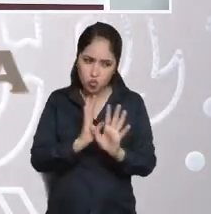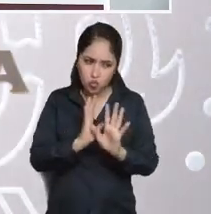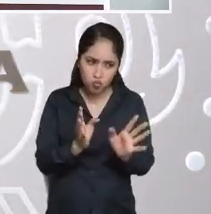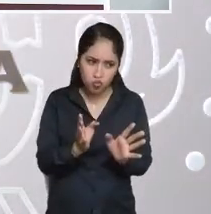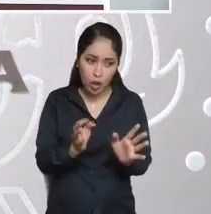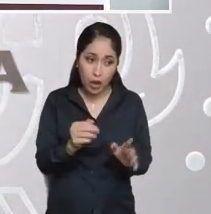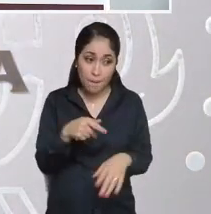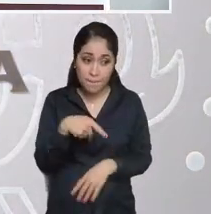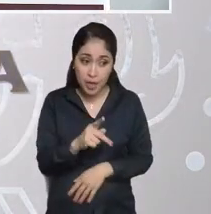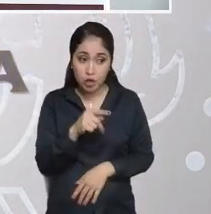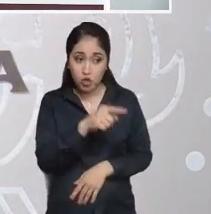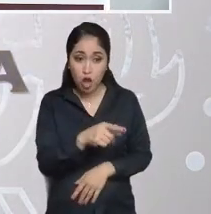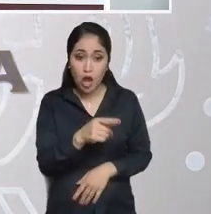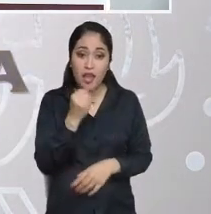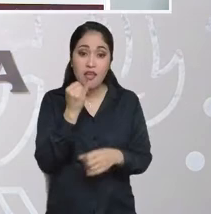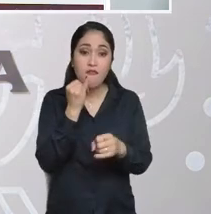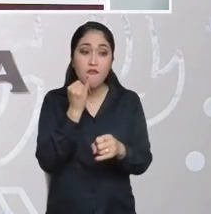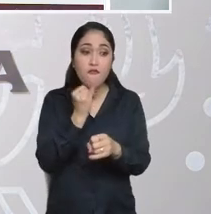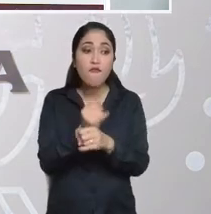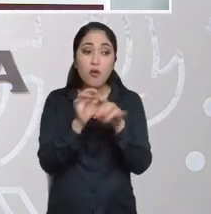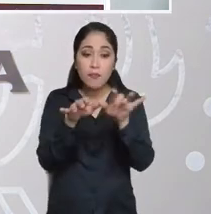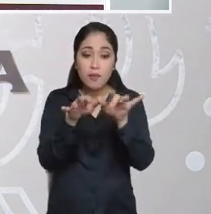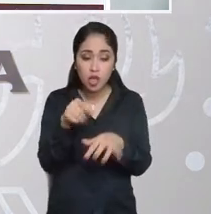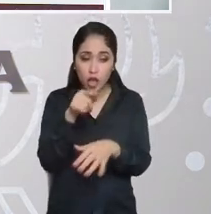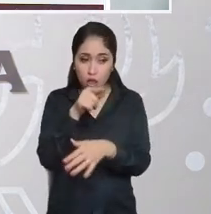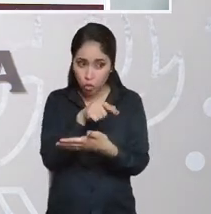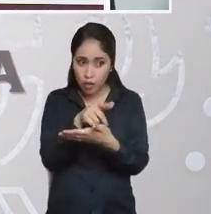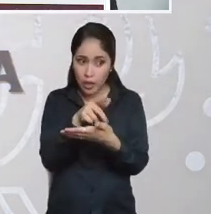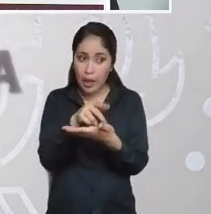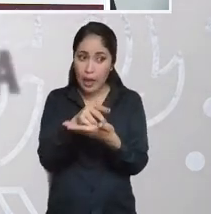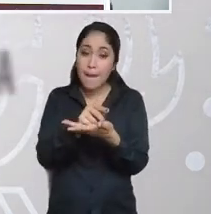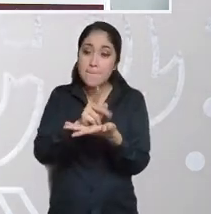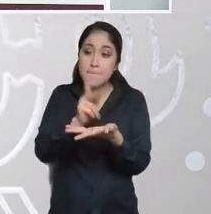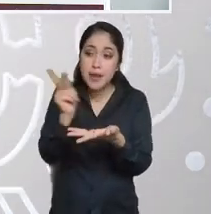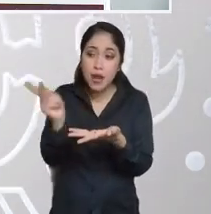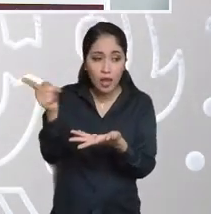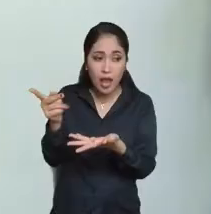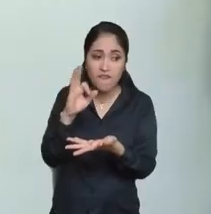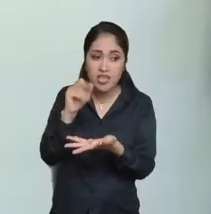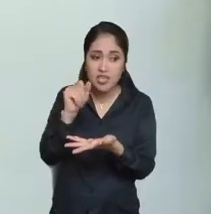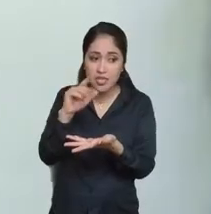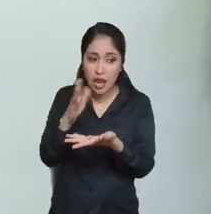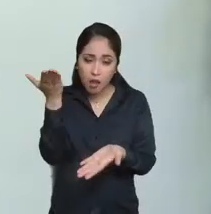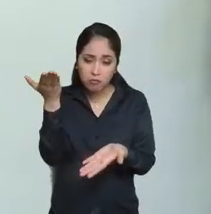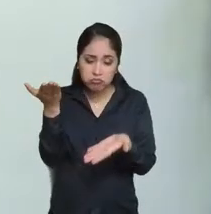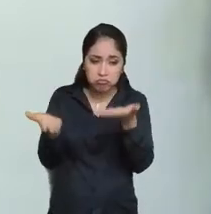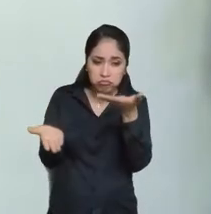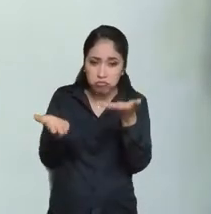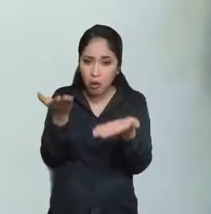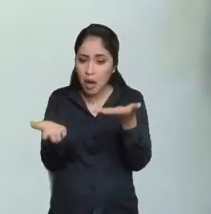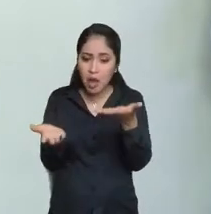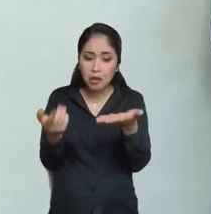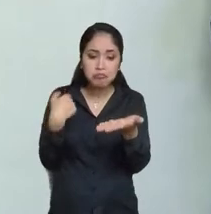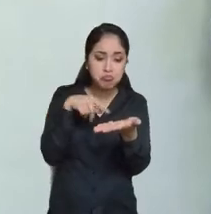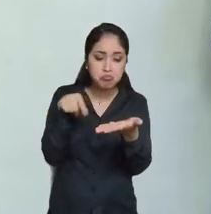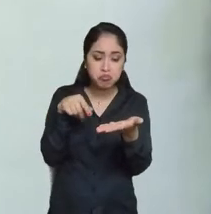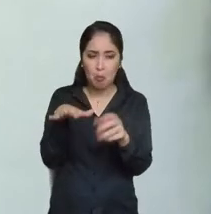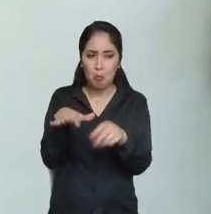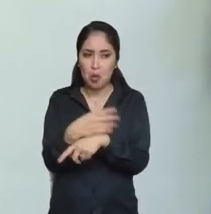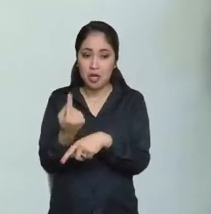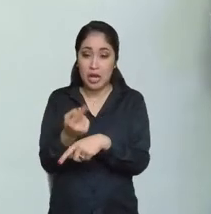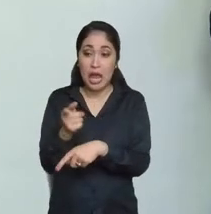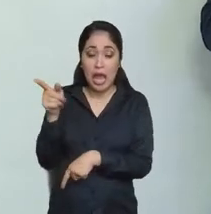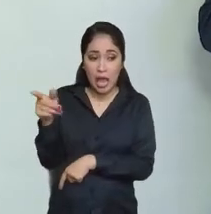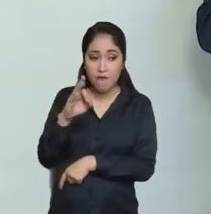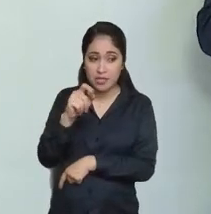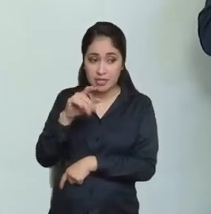con lo que le informe la Fiscalía. Porque nosotros tenemos los datos de la Fiscalía que nos dan todos los días en